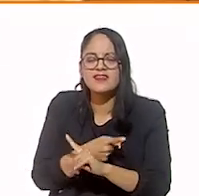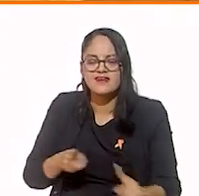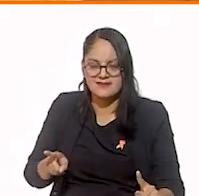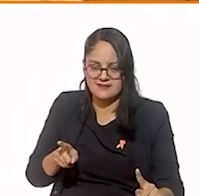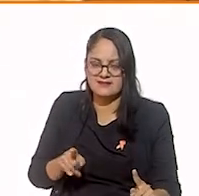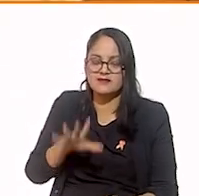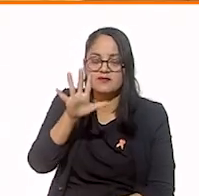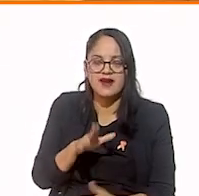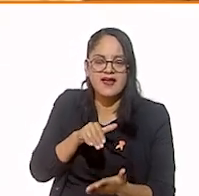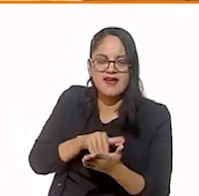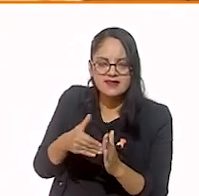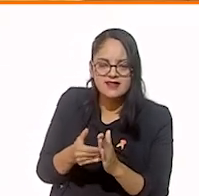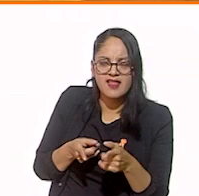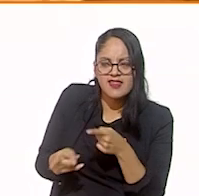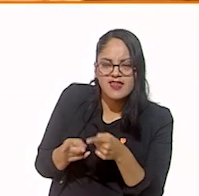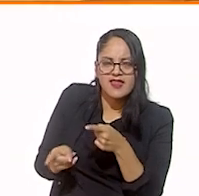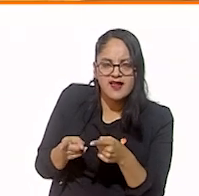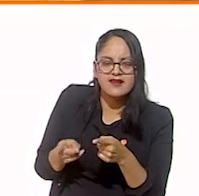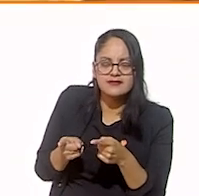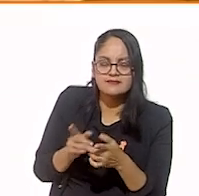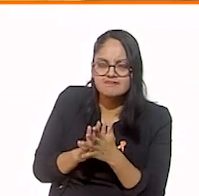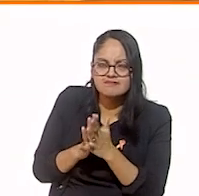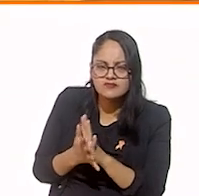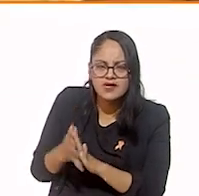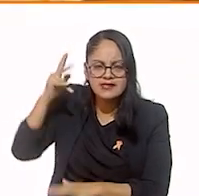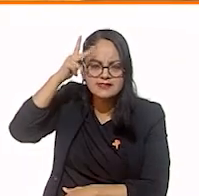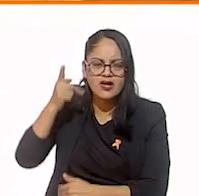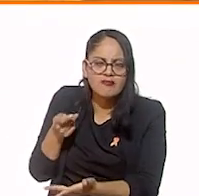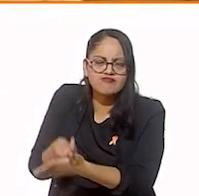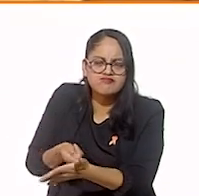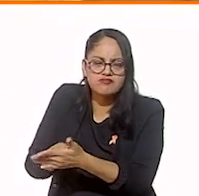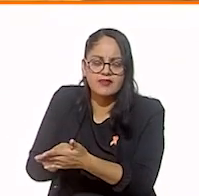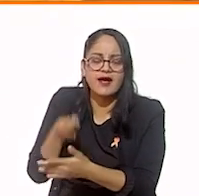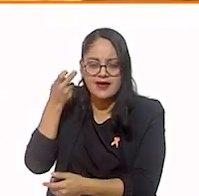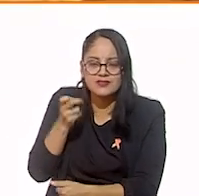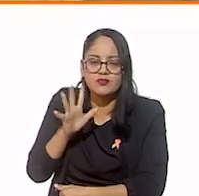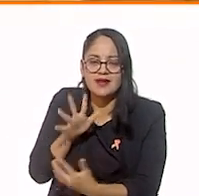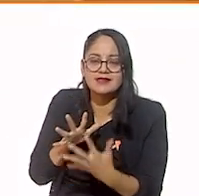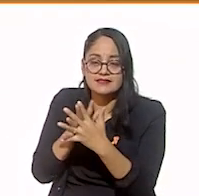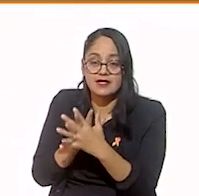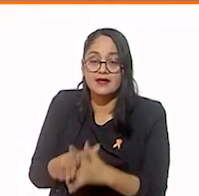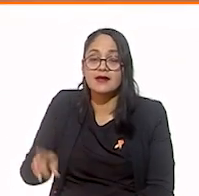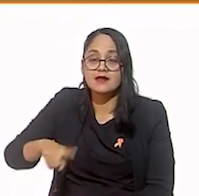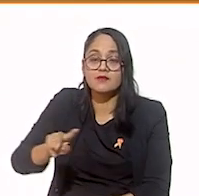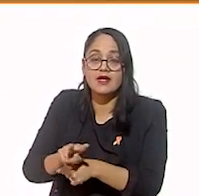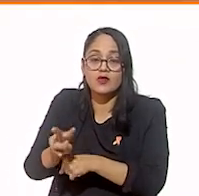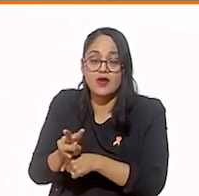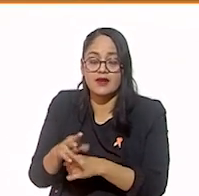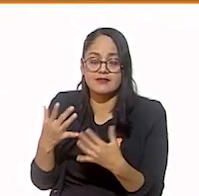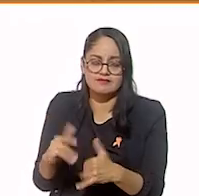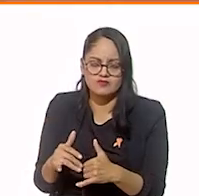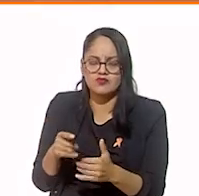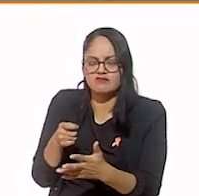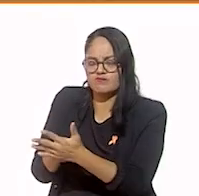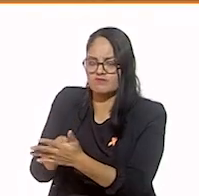que son estrategias de guerra que pasan por lo simbólico, que pasan por la presión psicológica. Venezuela también está sometida a más de 1000 medidas coercitivas unilaterales, tiene